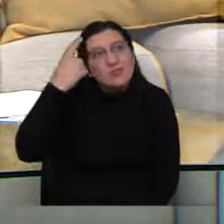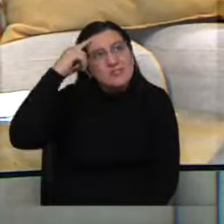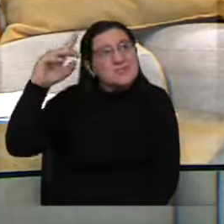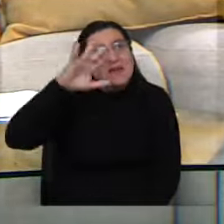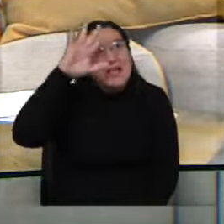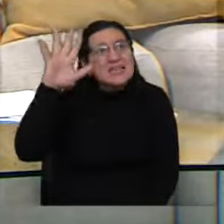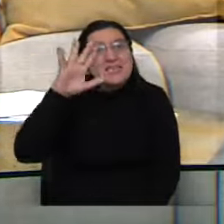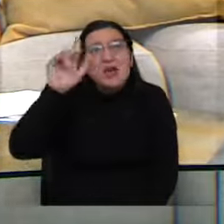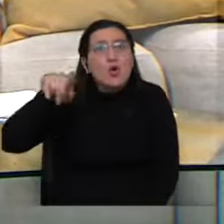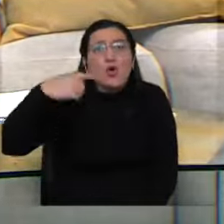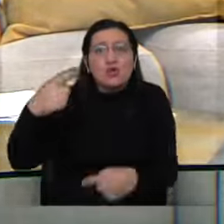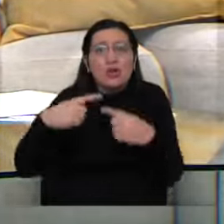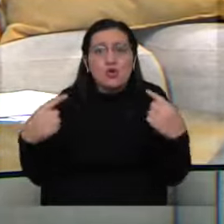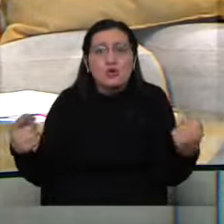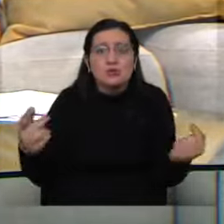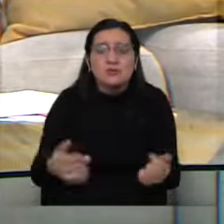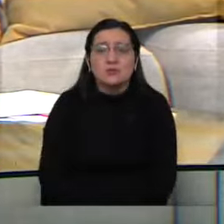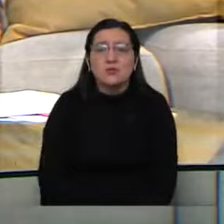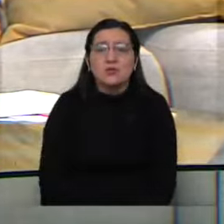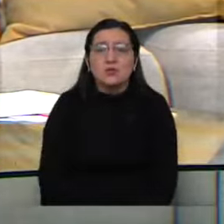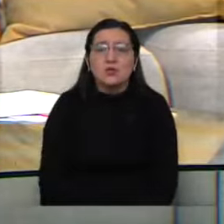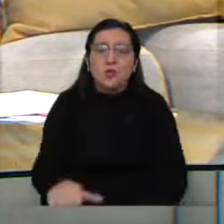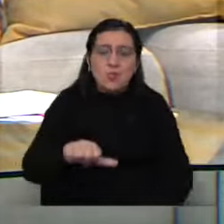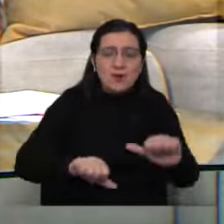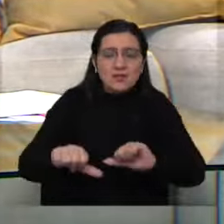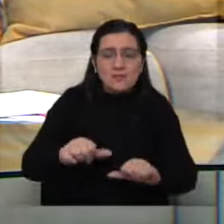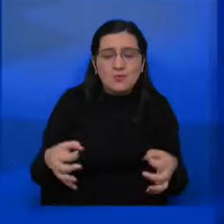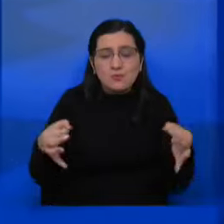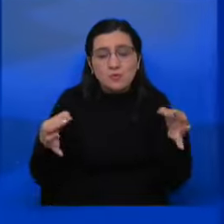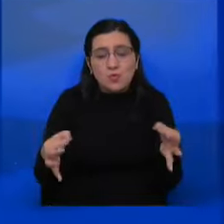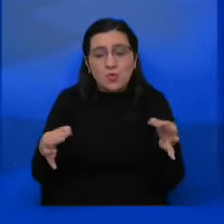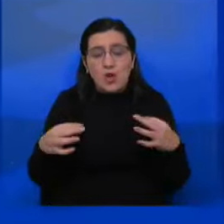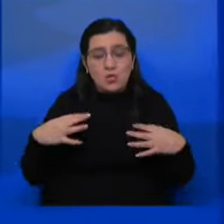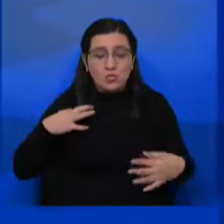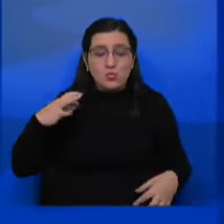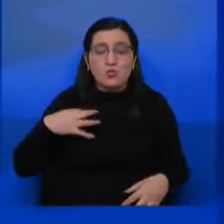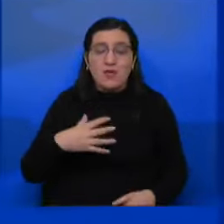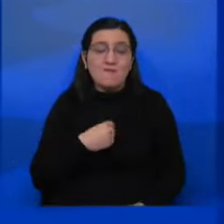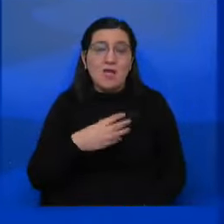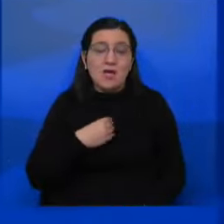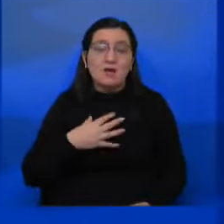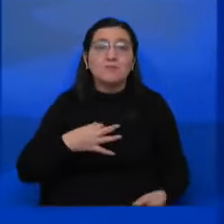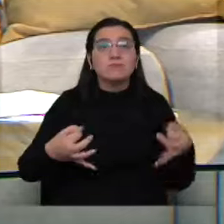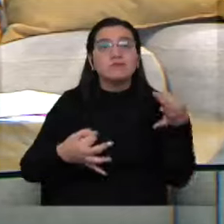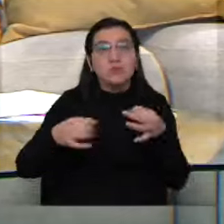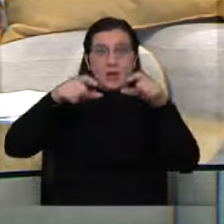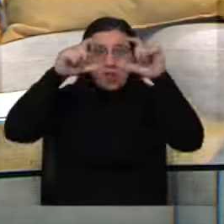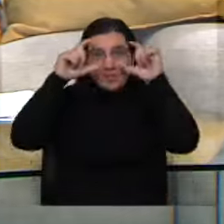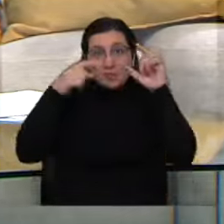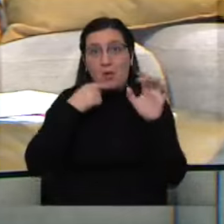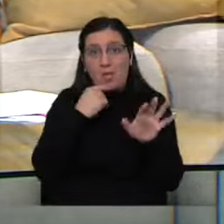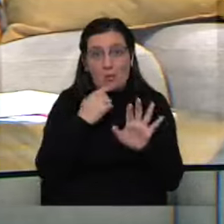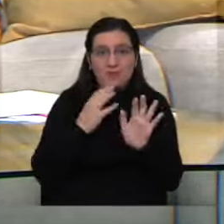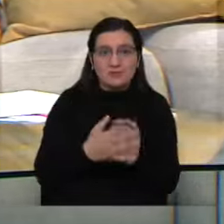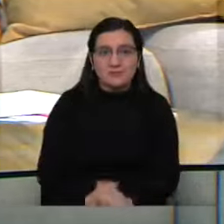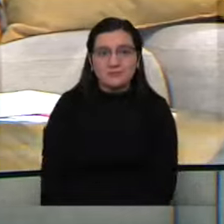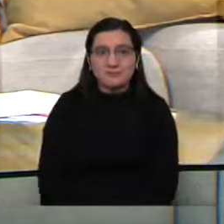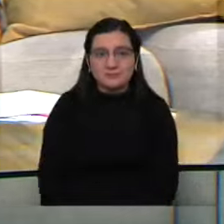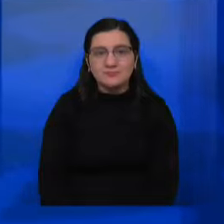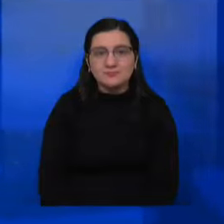todos nos imaginamos al químico con los tubitos de Sao y no está cl tulca blanca tubitos deens y lentes por las dudas sí por las dudas que no